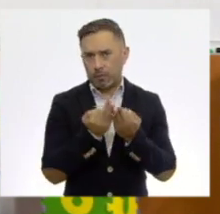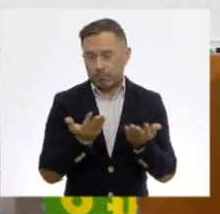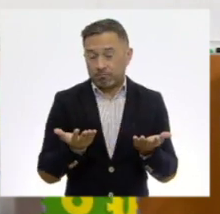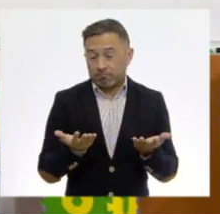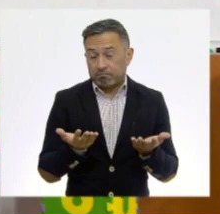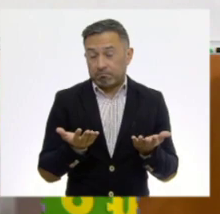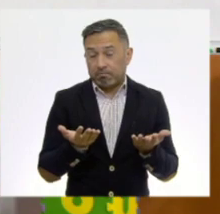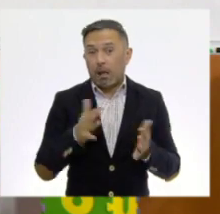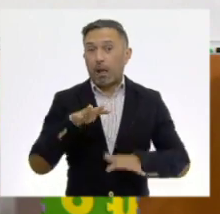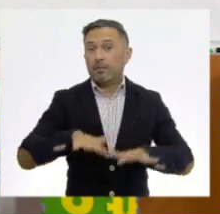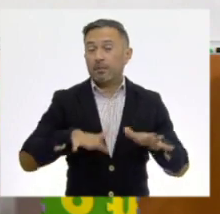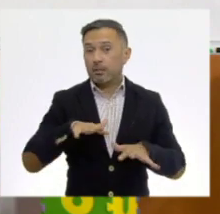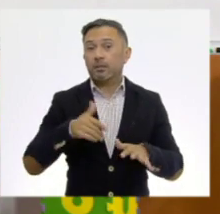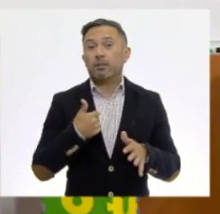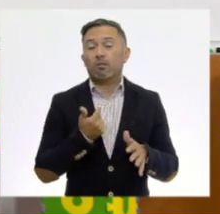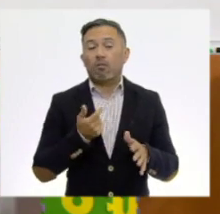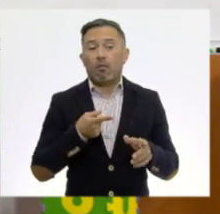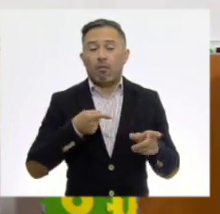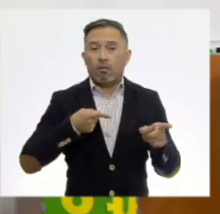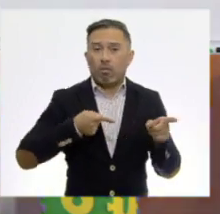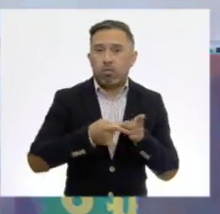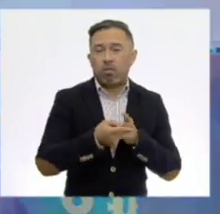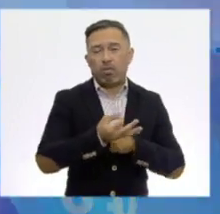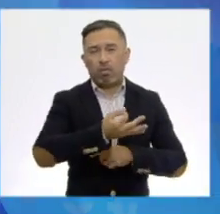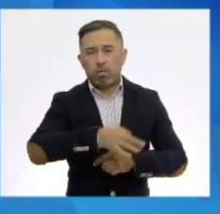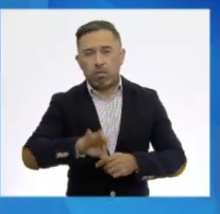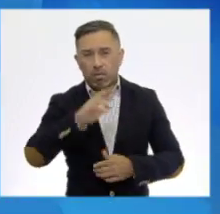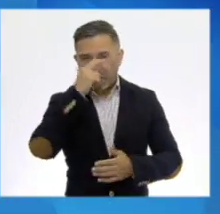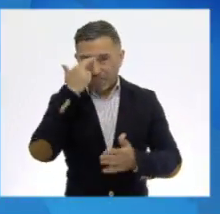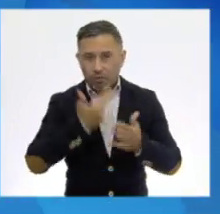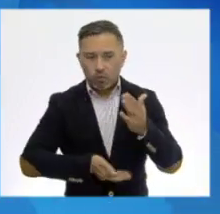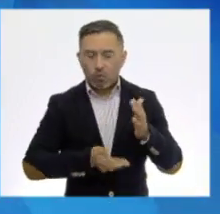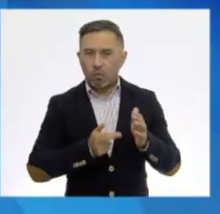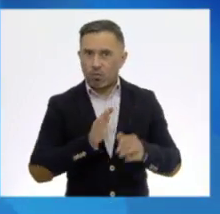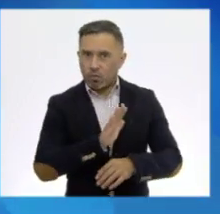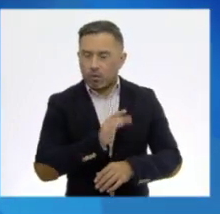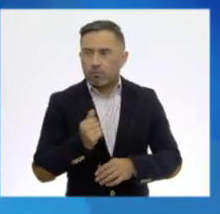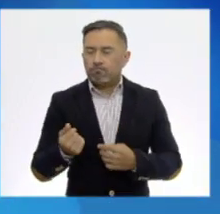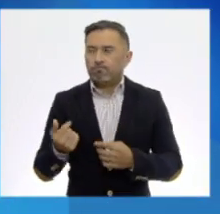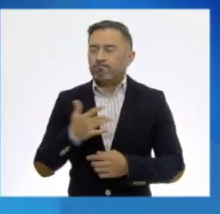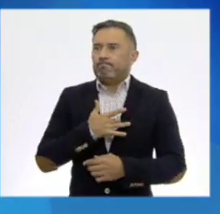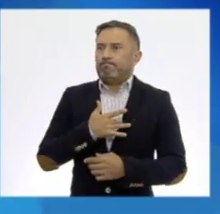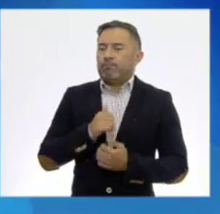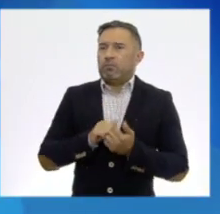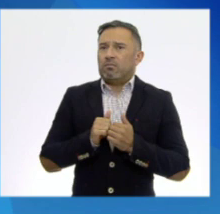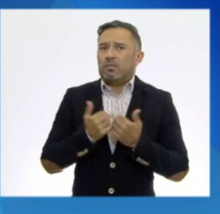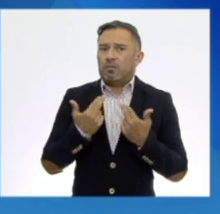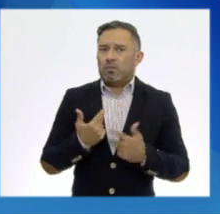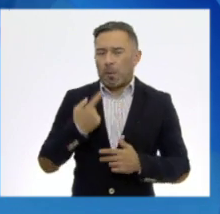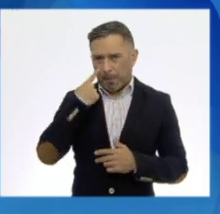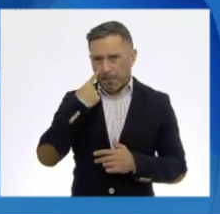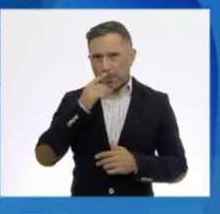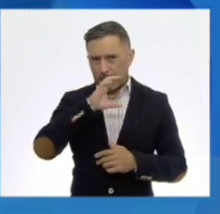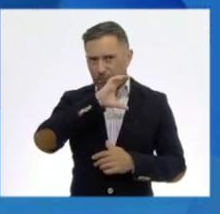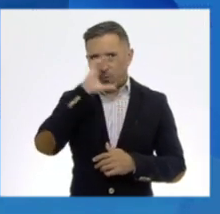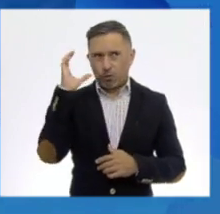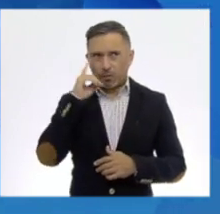en las que estas agresiones nos pueden afectar. Entonces también vamos a verlo en pantalla para que nos pueda quedar un poco más claro.